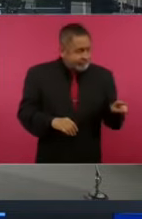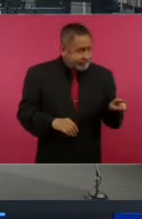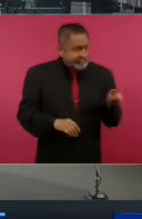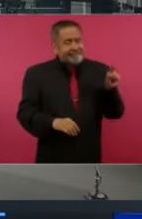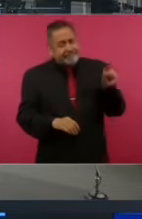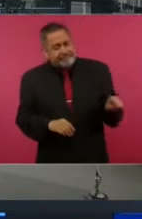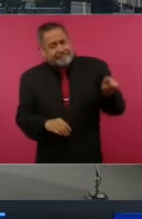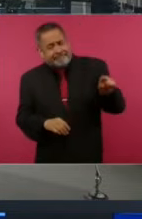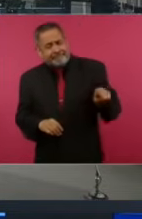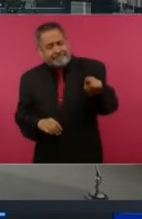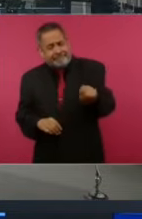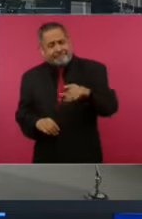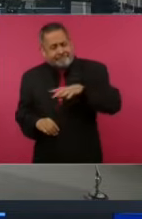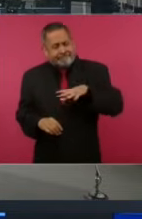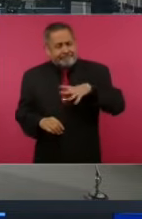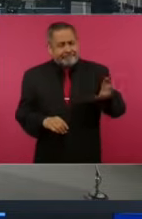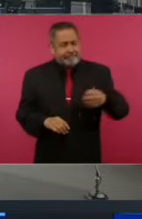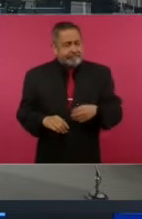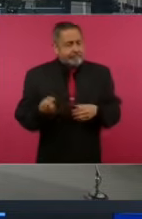cargan